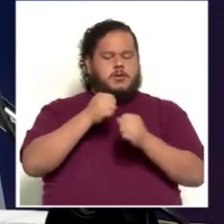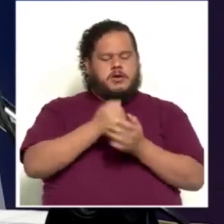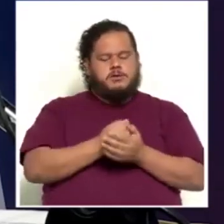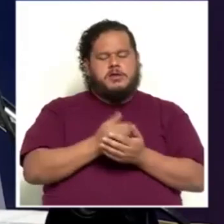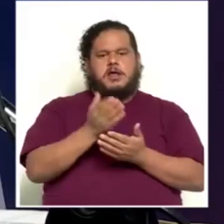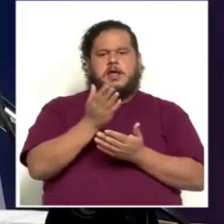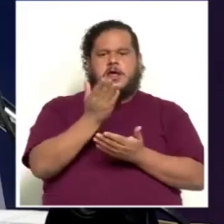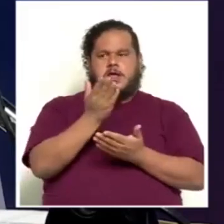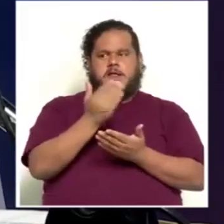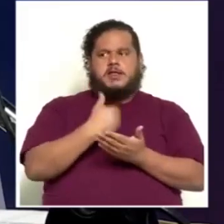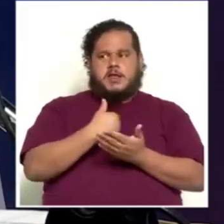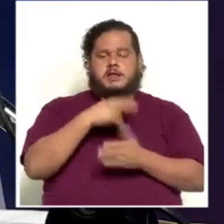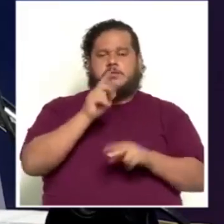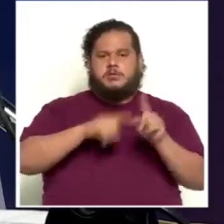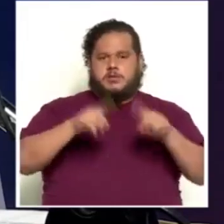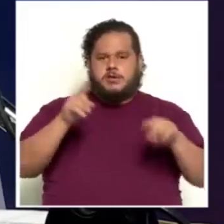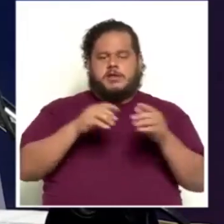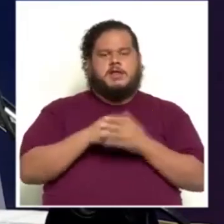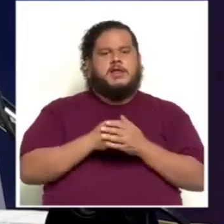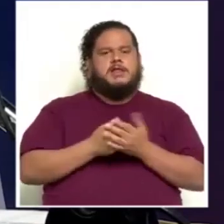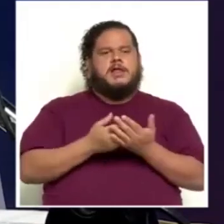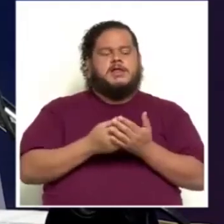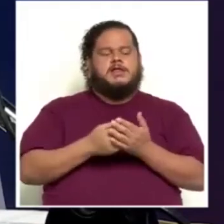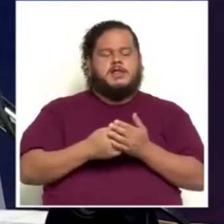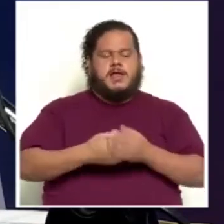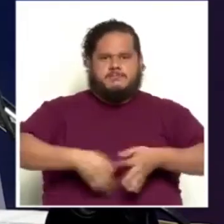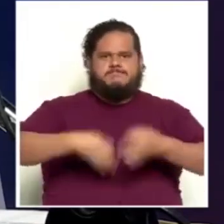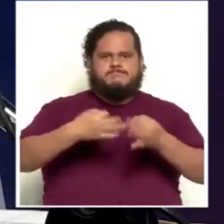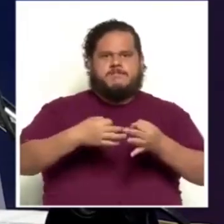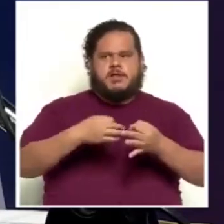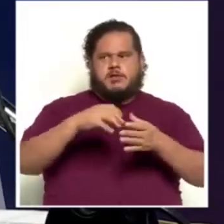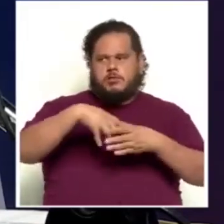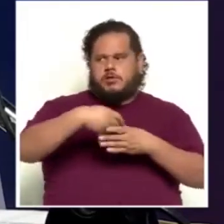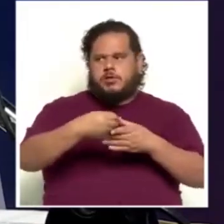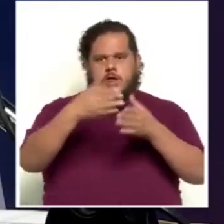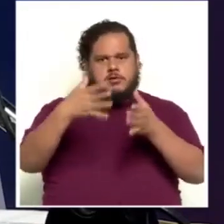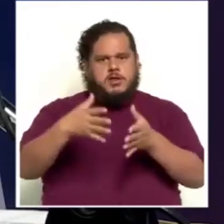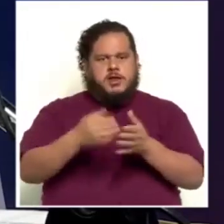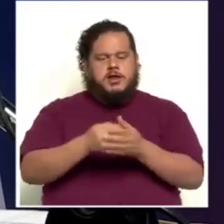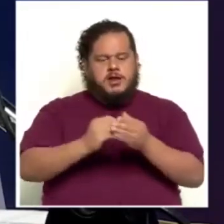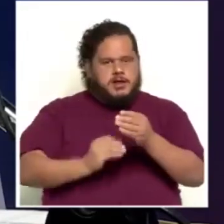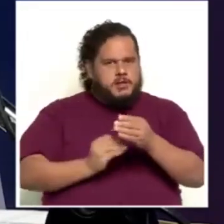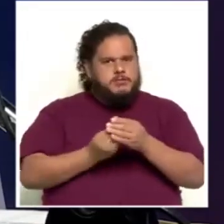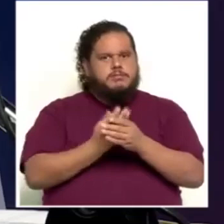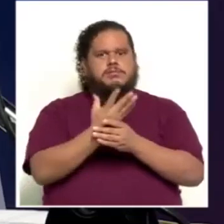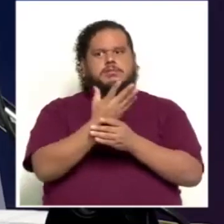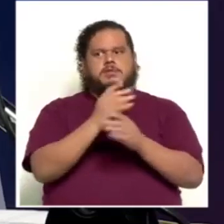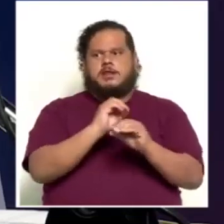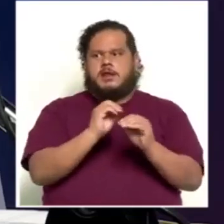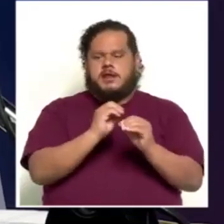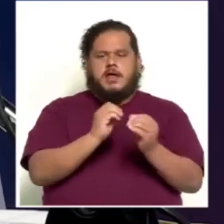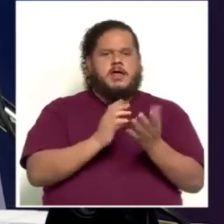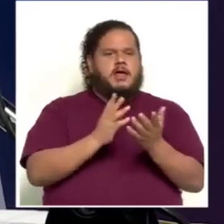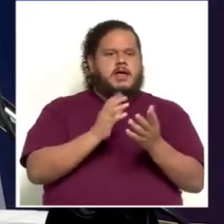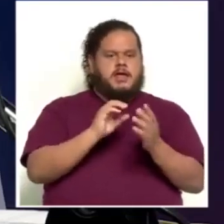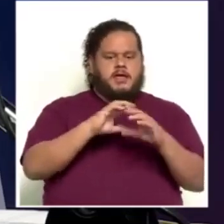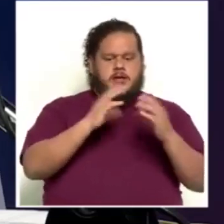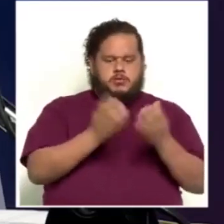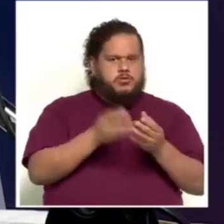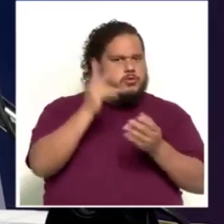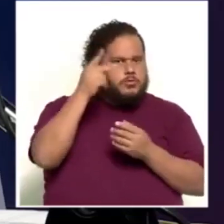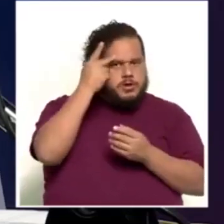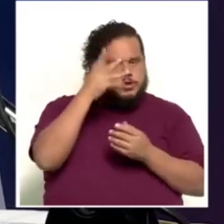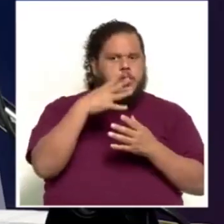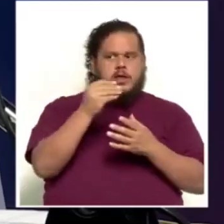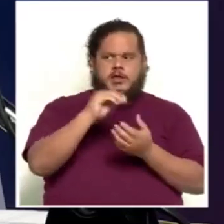hay variaciones, ¿verdad? Hay desde legítimos outsiders que emergen prácticamente de la nada en el mundo político y se constituyen